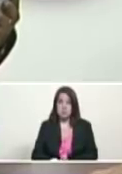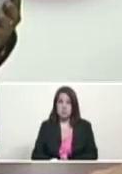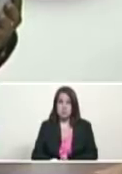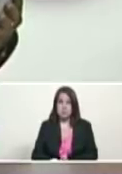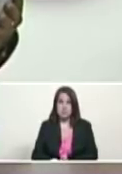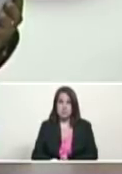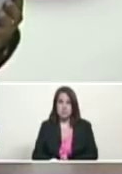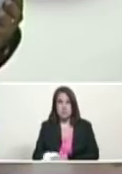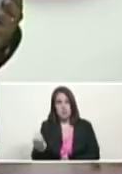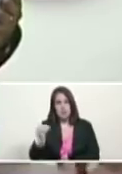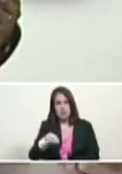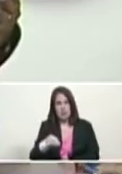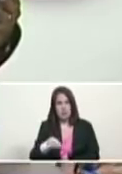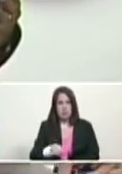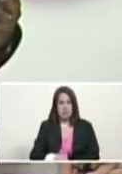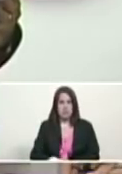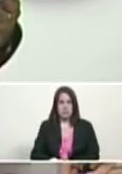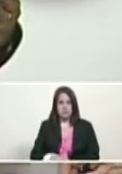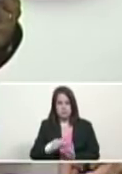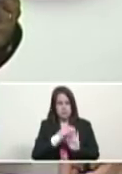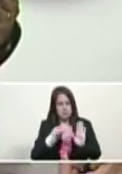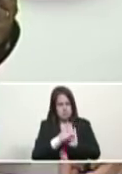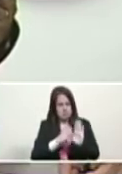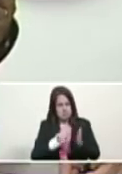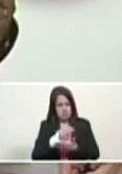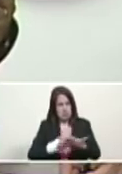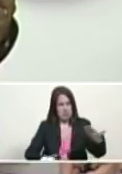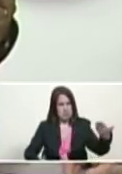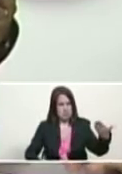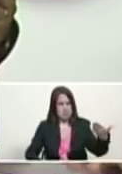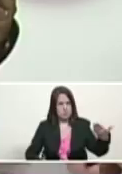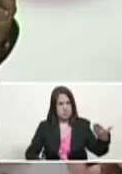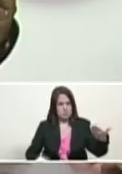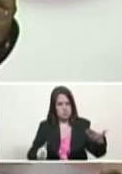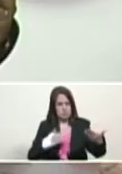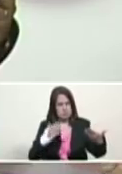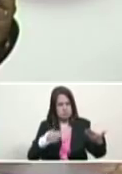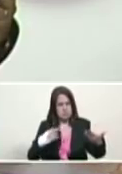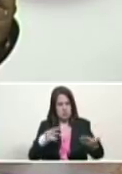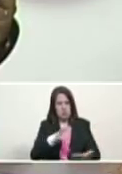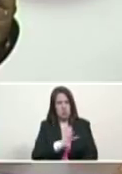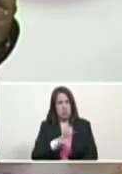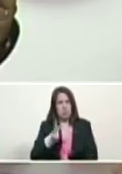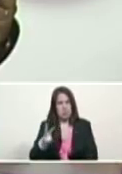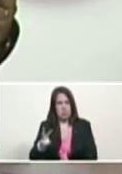Aquí está un artículo también de una página